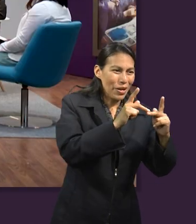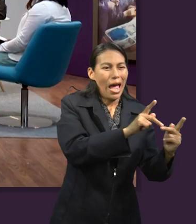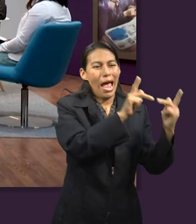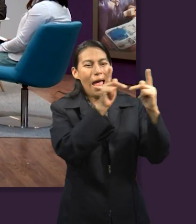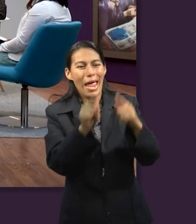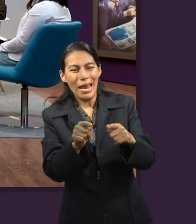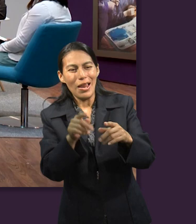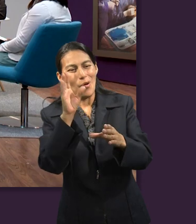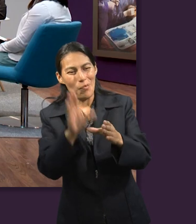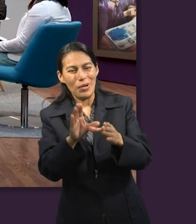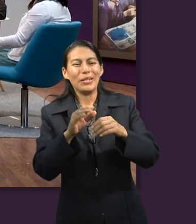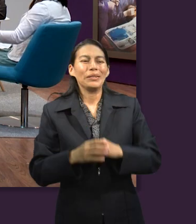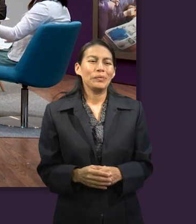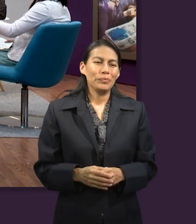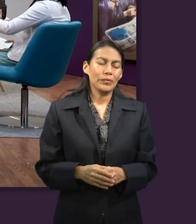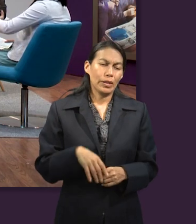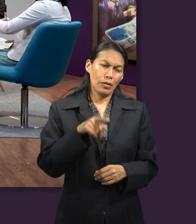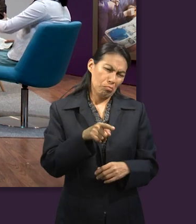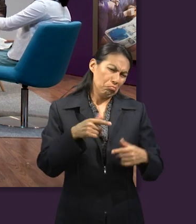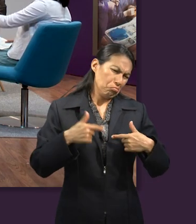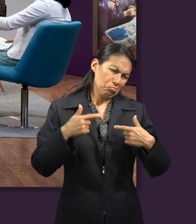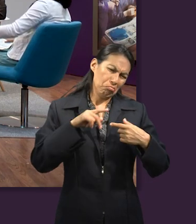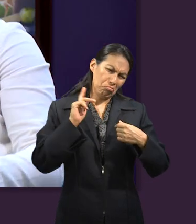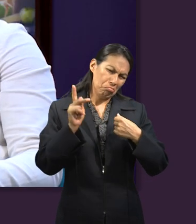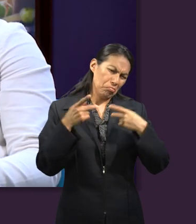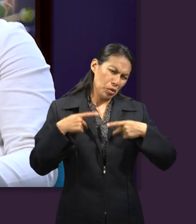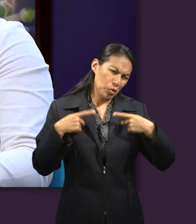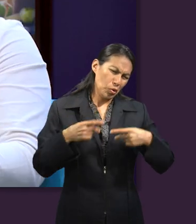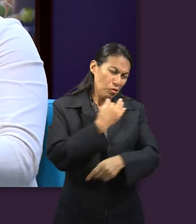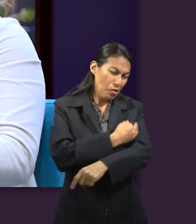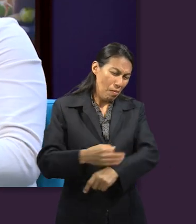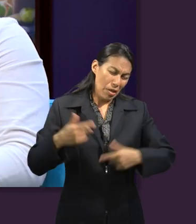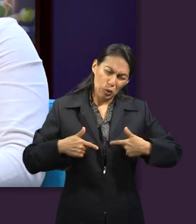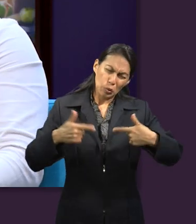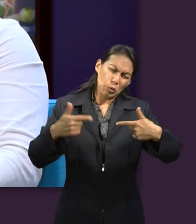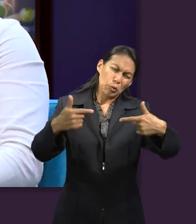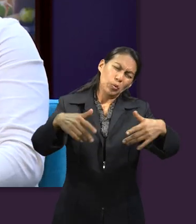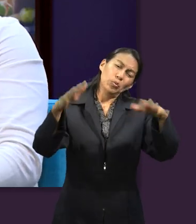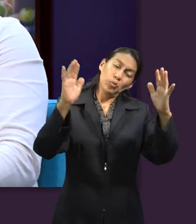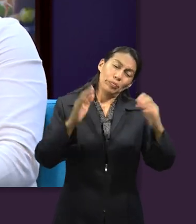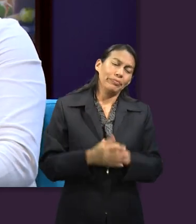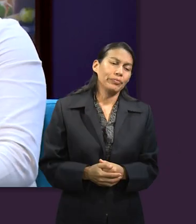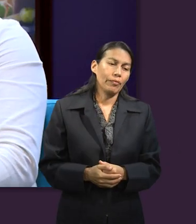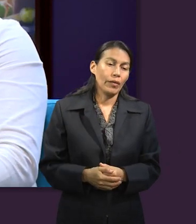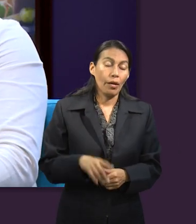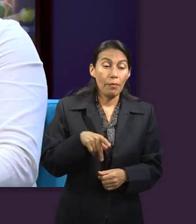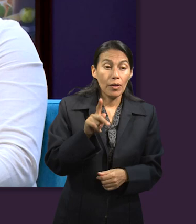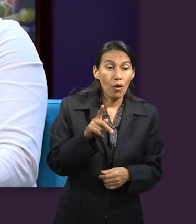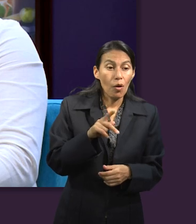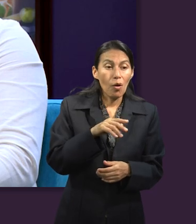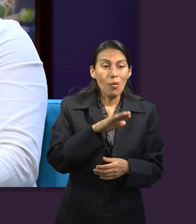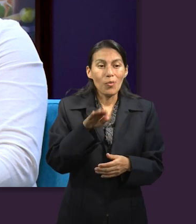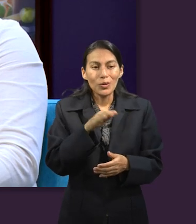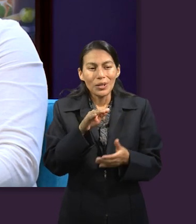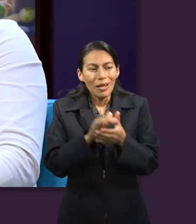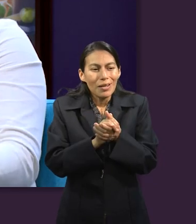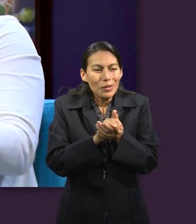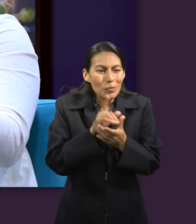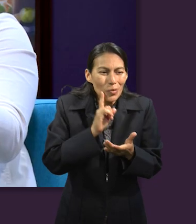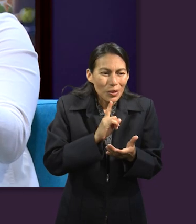a su papá que era pues hacer una gran nación entonces el buscar una esposa no era